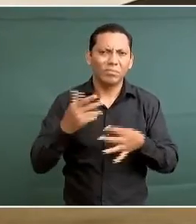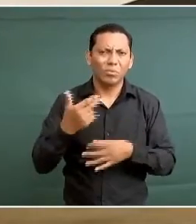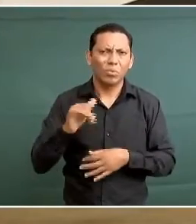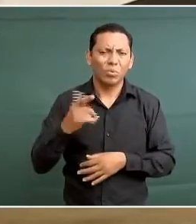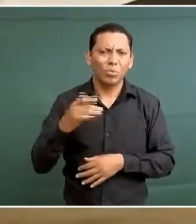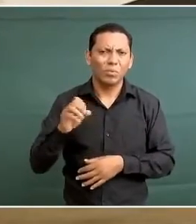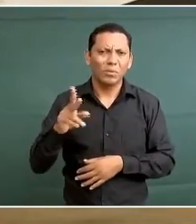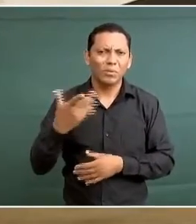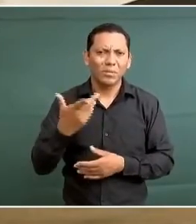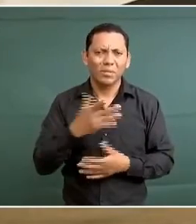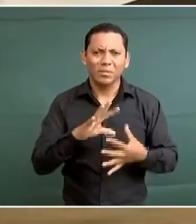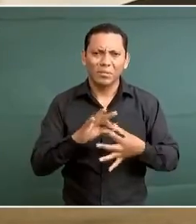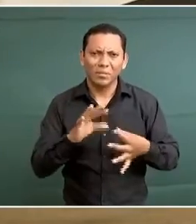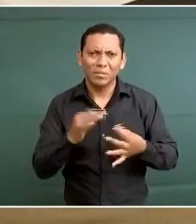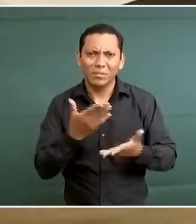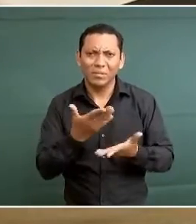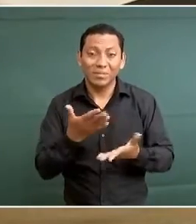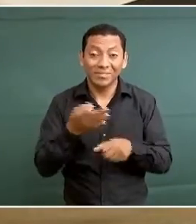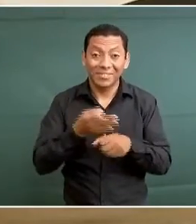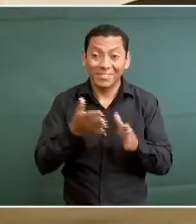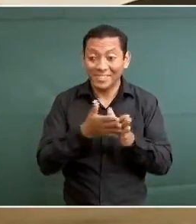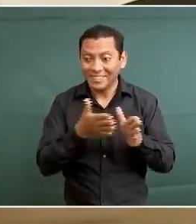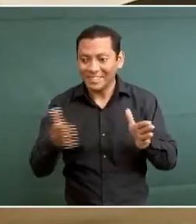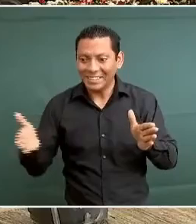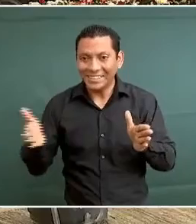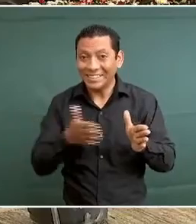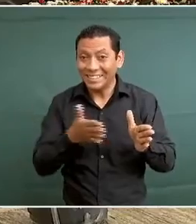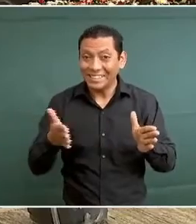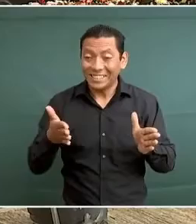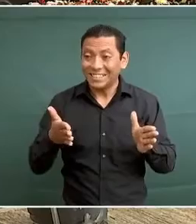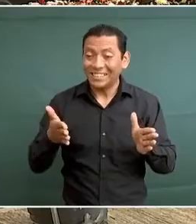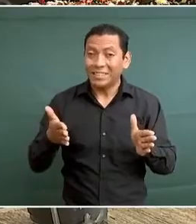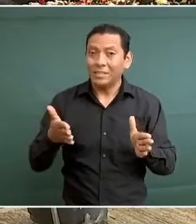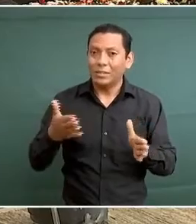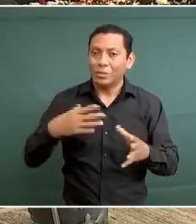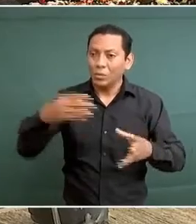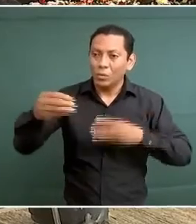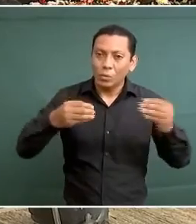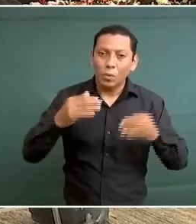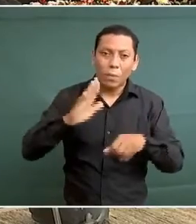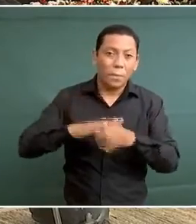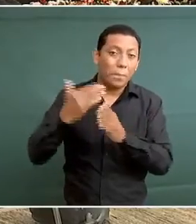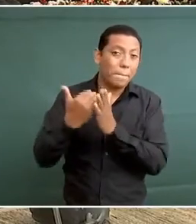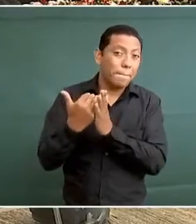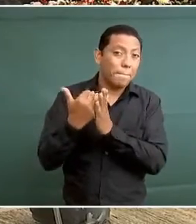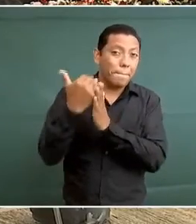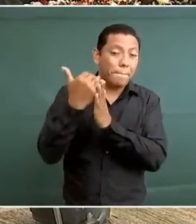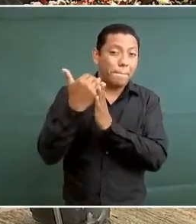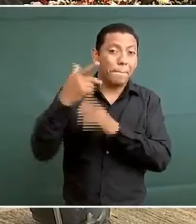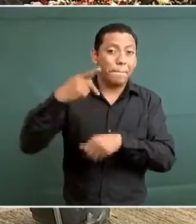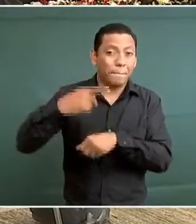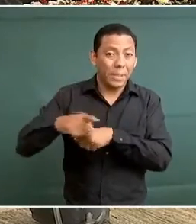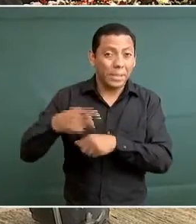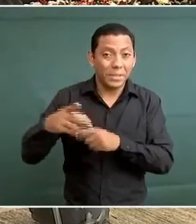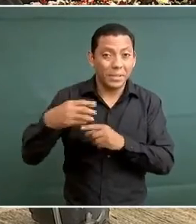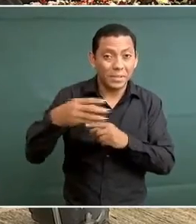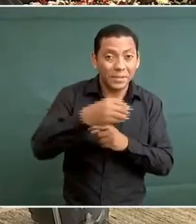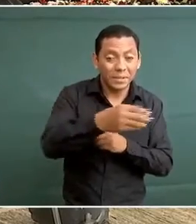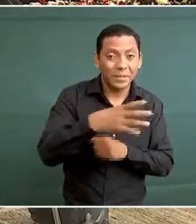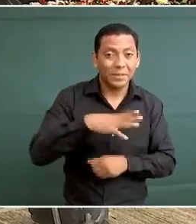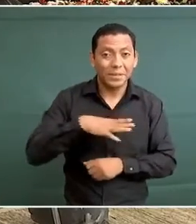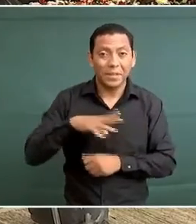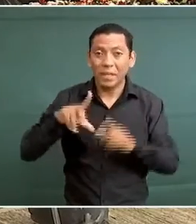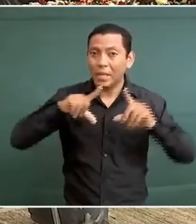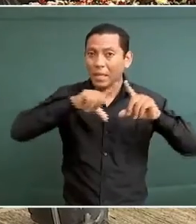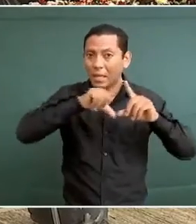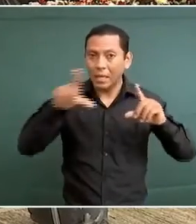efectivamente estamos en la parte más de más alta infección de más alto riesgo de contagio en general en